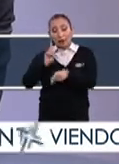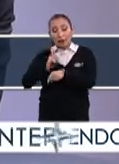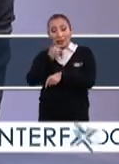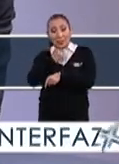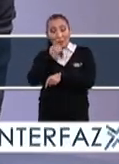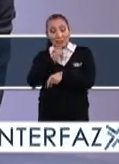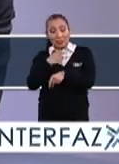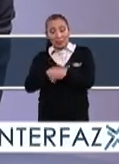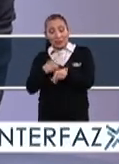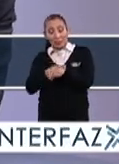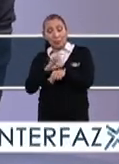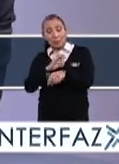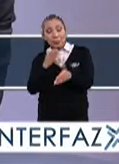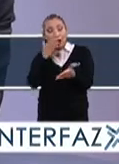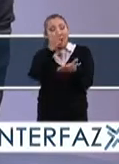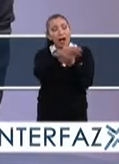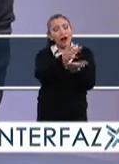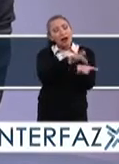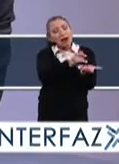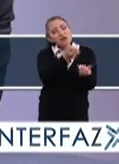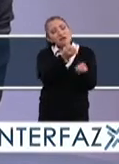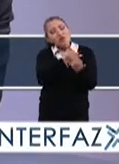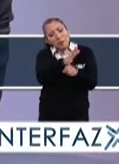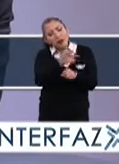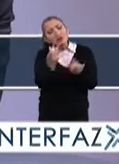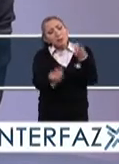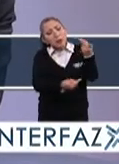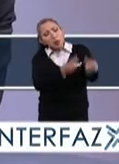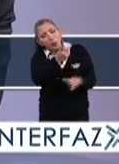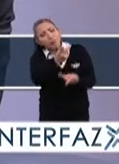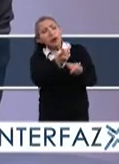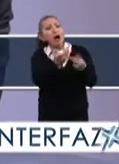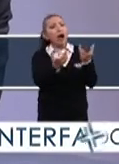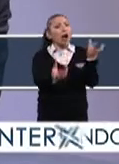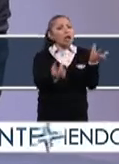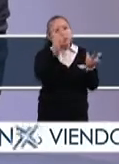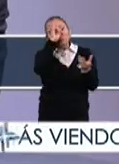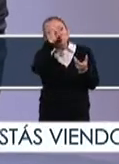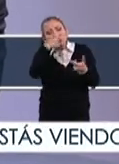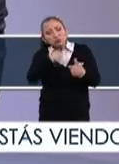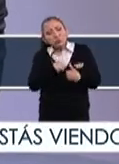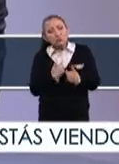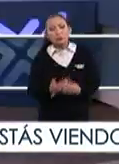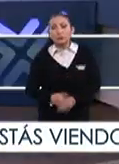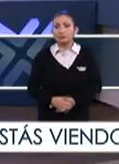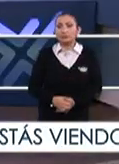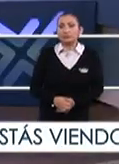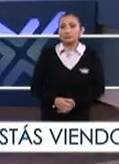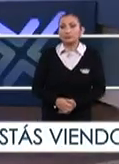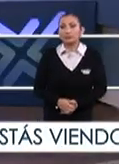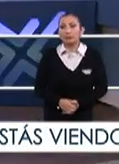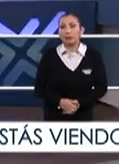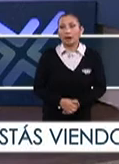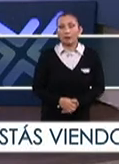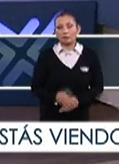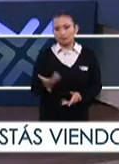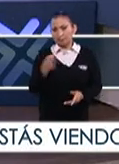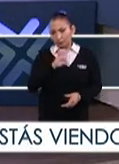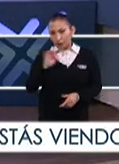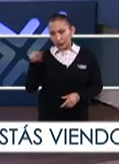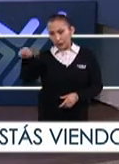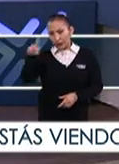puedan recurrir a la información, a las preguntas y a la orientación? Ok, estamos, donde